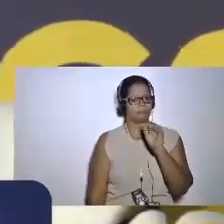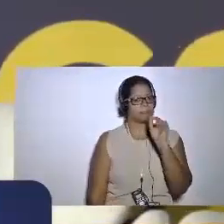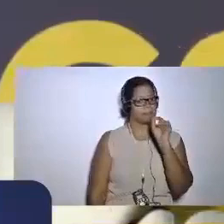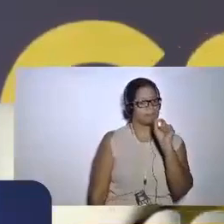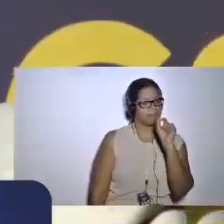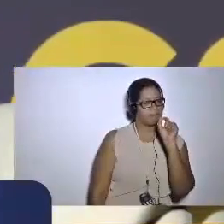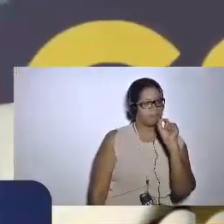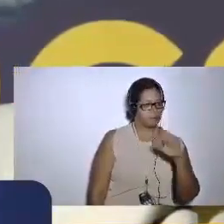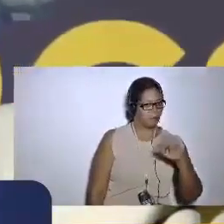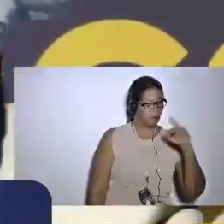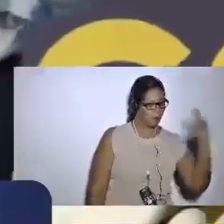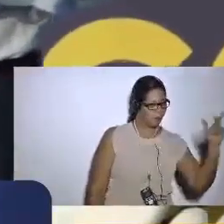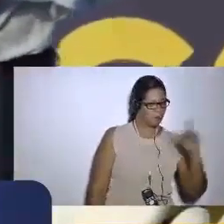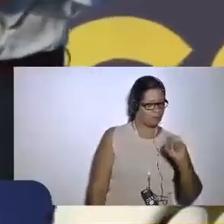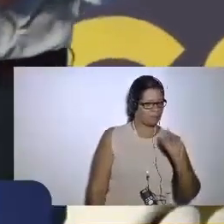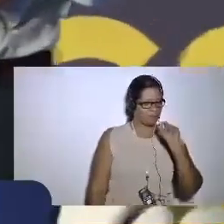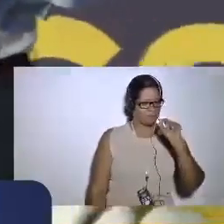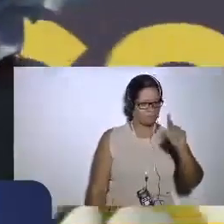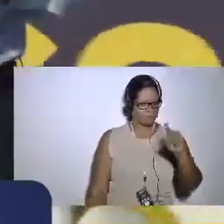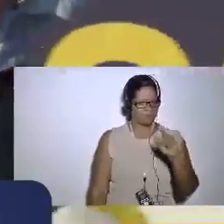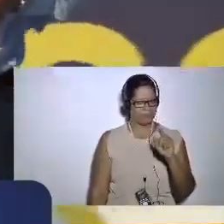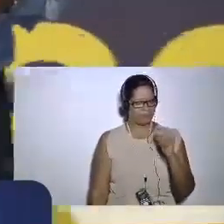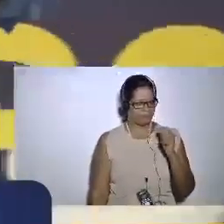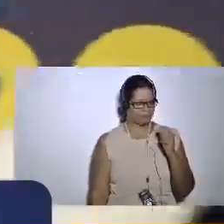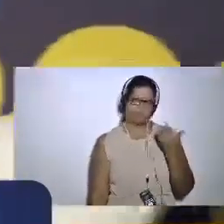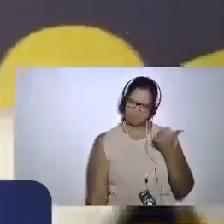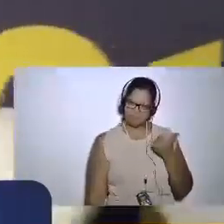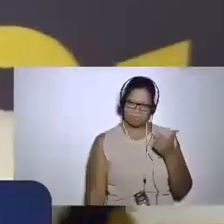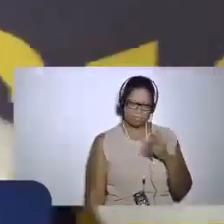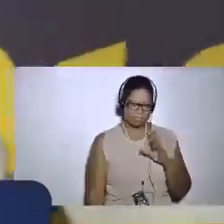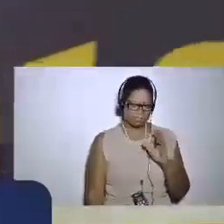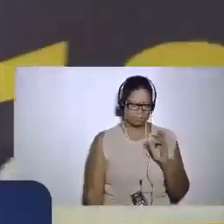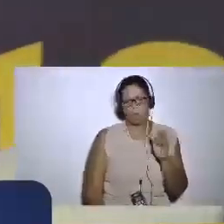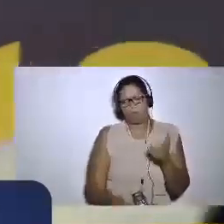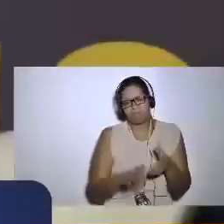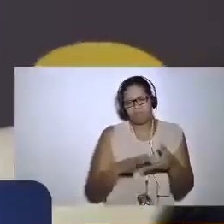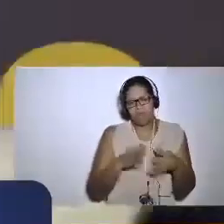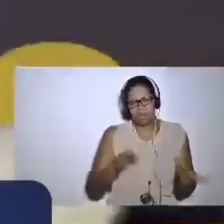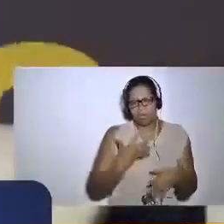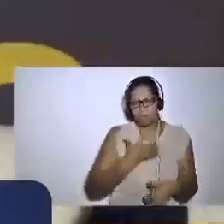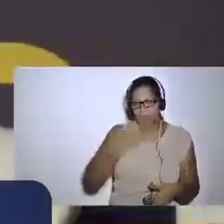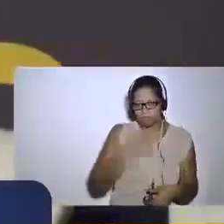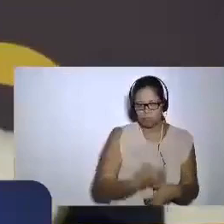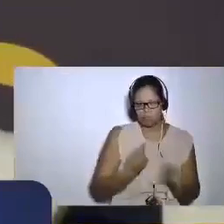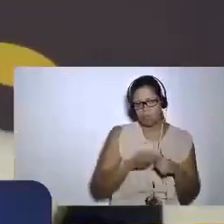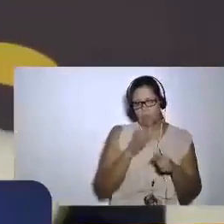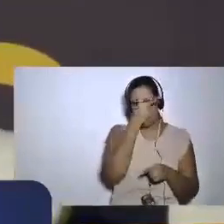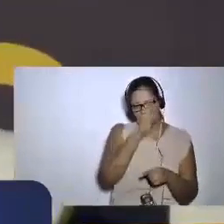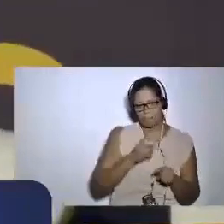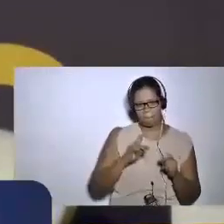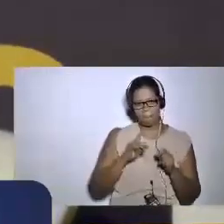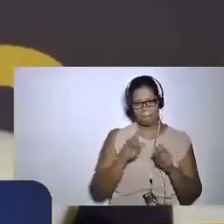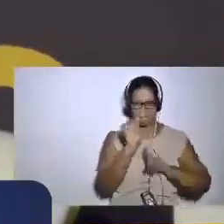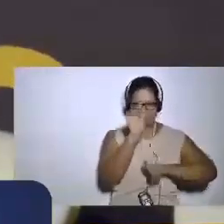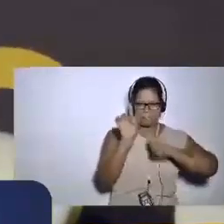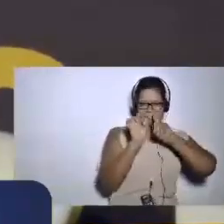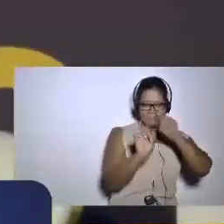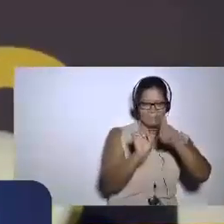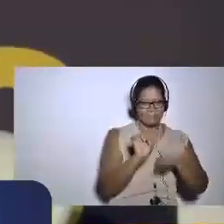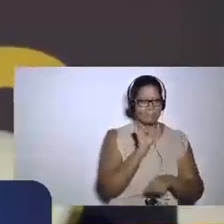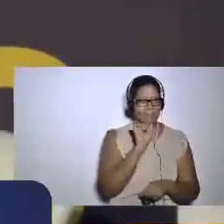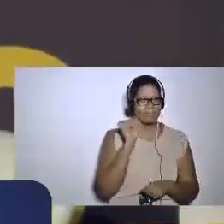Había otra pregunta bastante comunicativa, era una afirmación que se las quiero dar a ustedes como pregunta. Era una